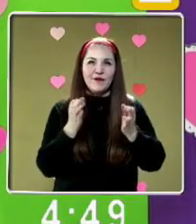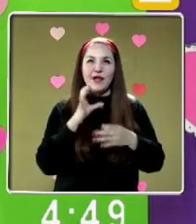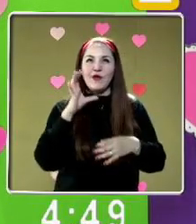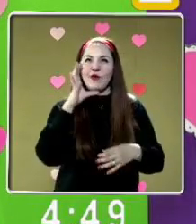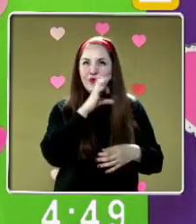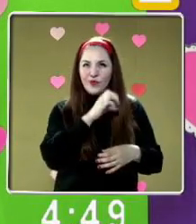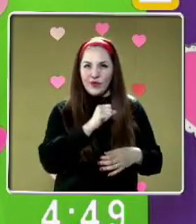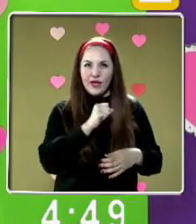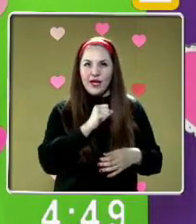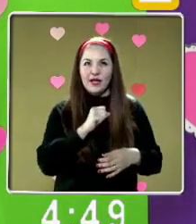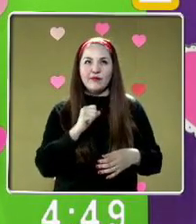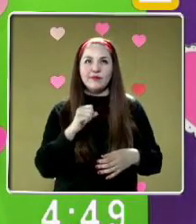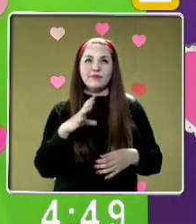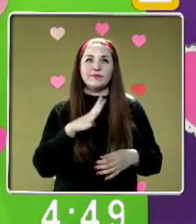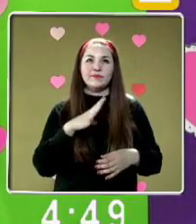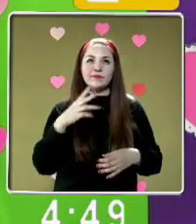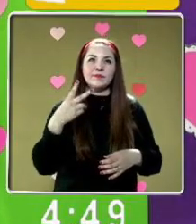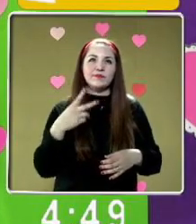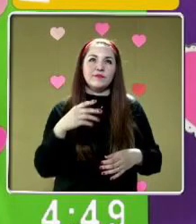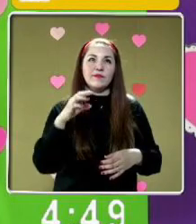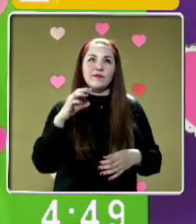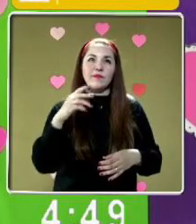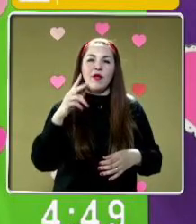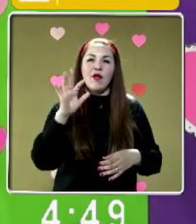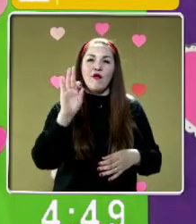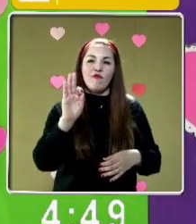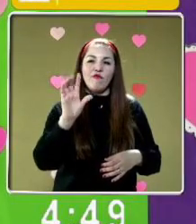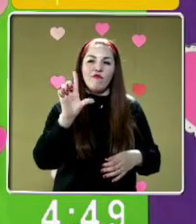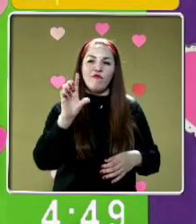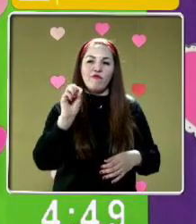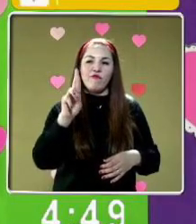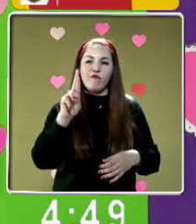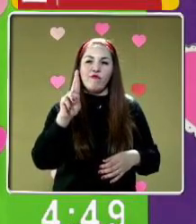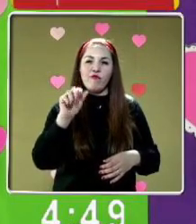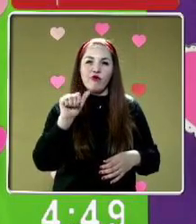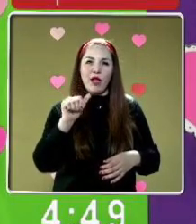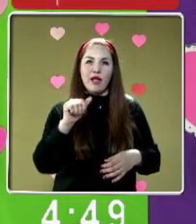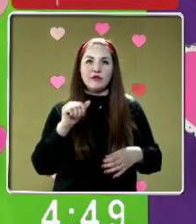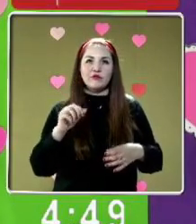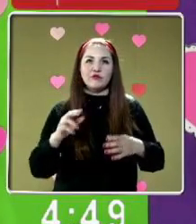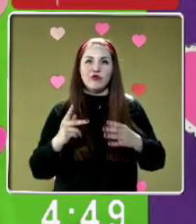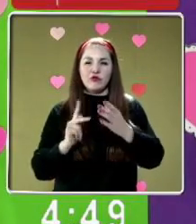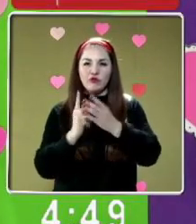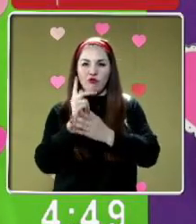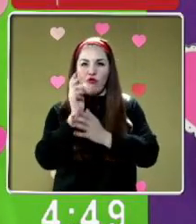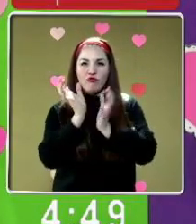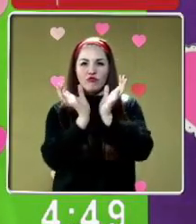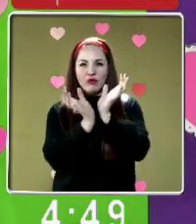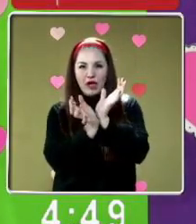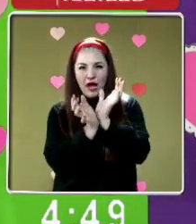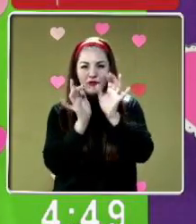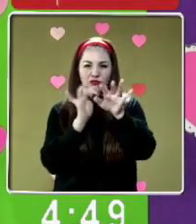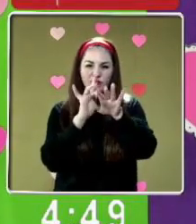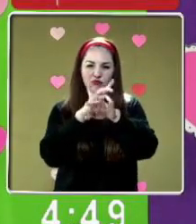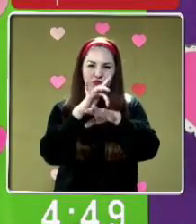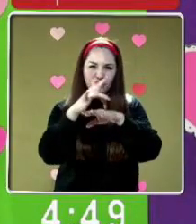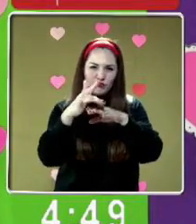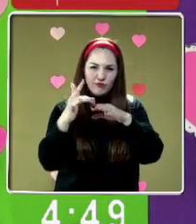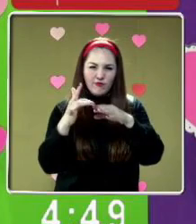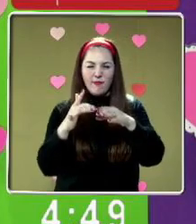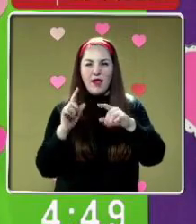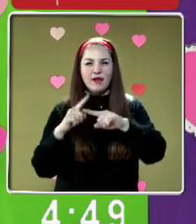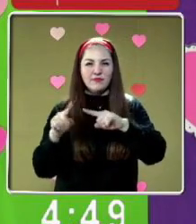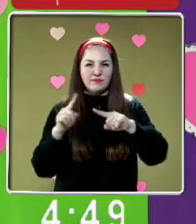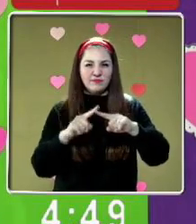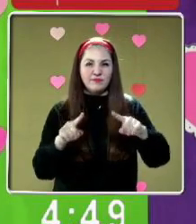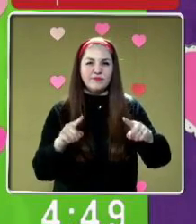su principal fauna, perdón, flora, son los cactus, los nopales. Y maestra, ¿qué me puede decir